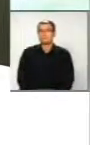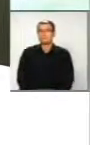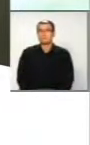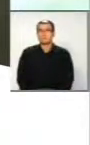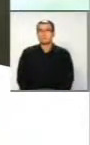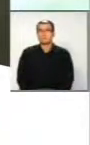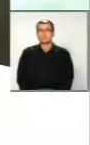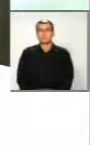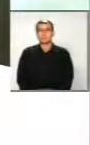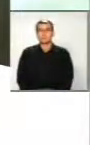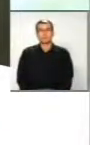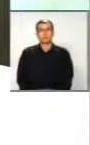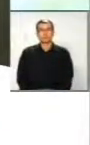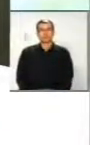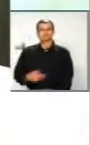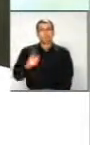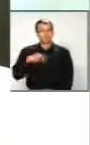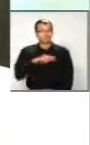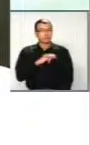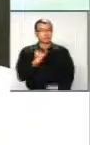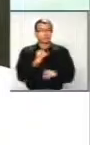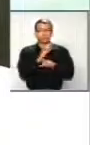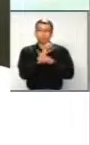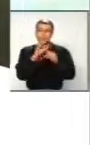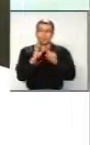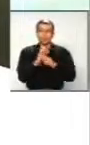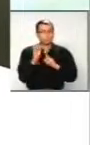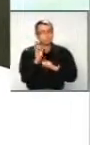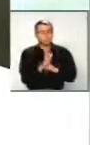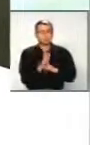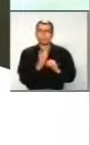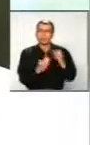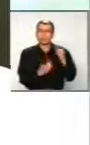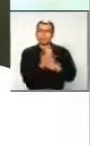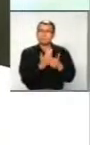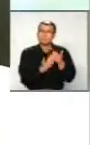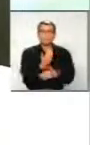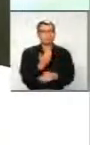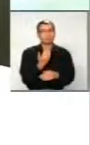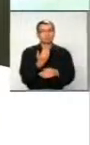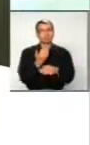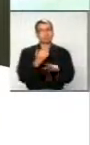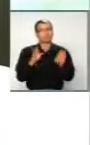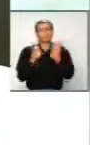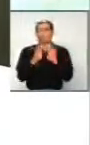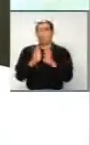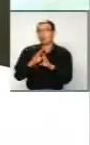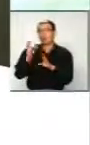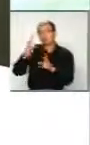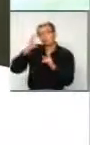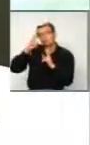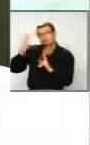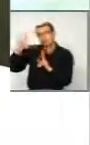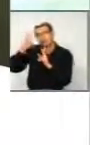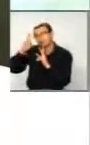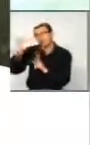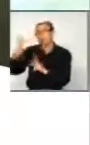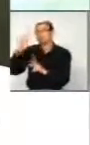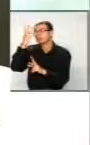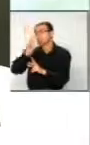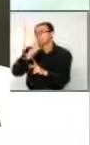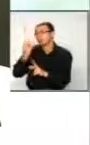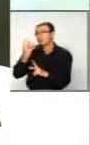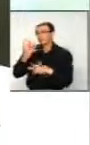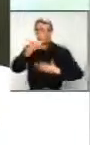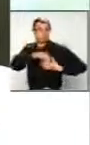estamos en una cultura, en una sociedad que ha empezado a generar un culto a esa belleza, pero no a la belleza interior,